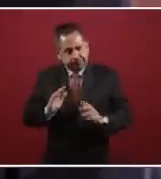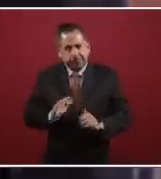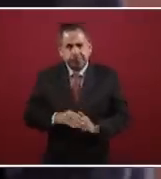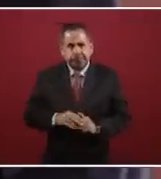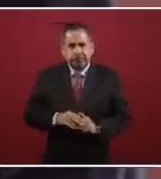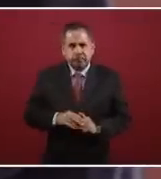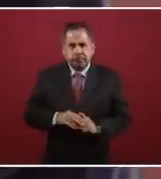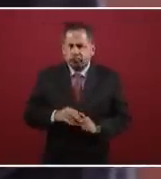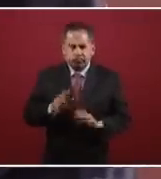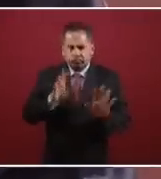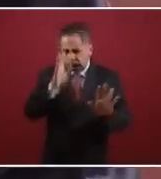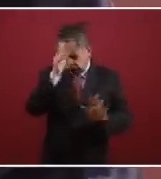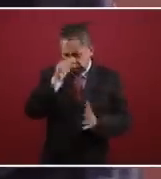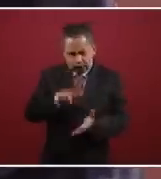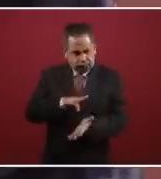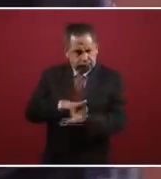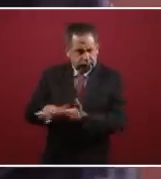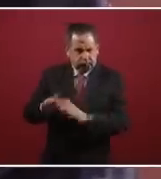respaldo